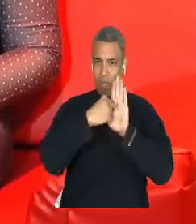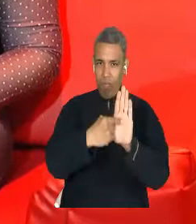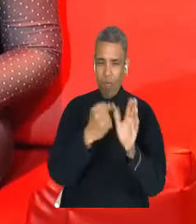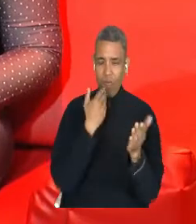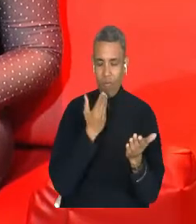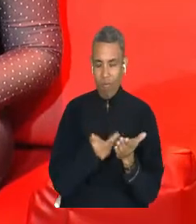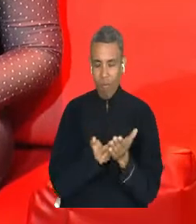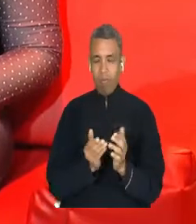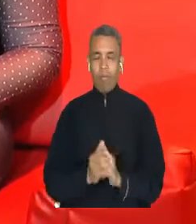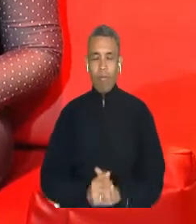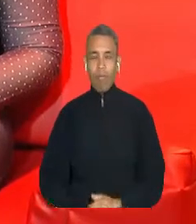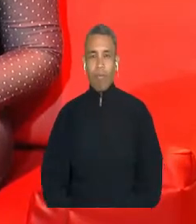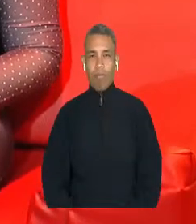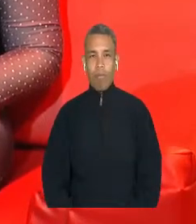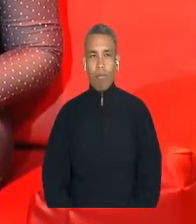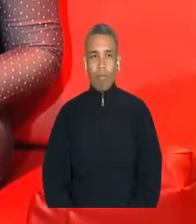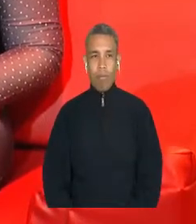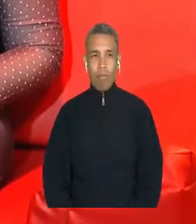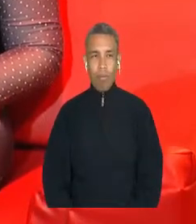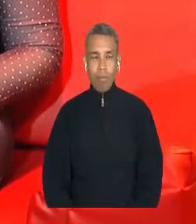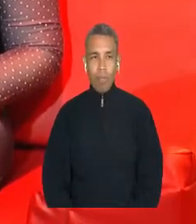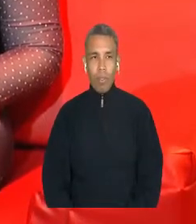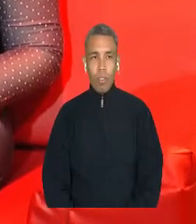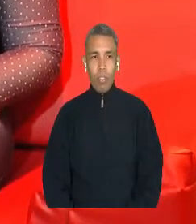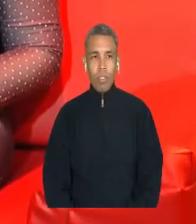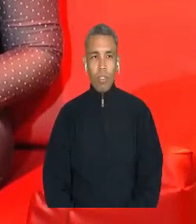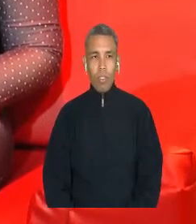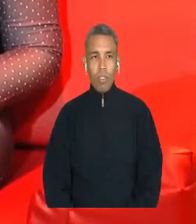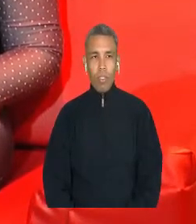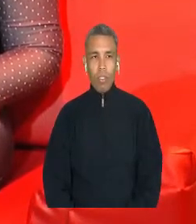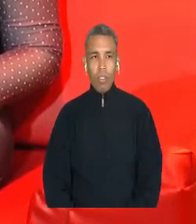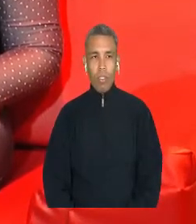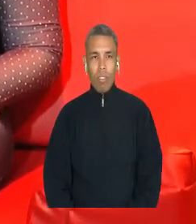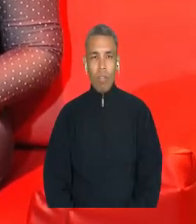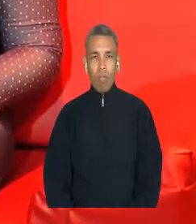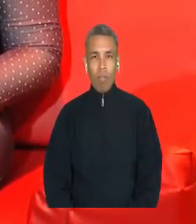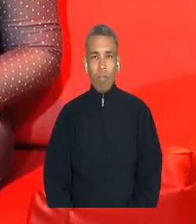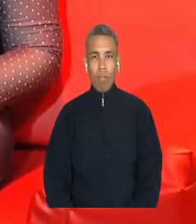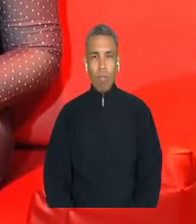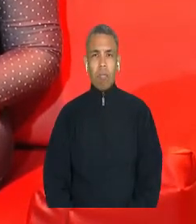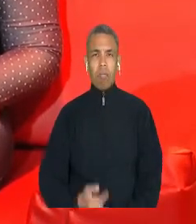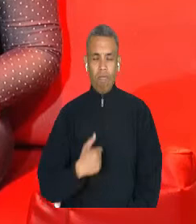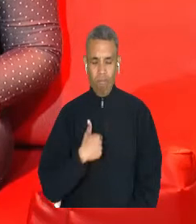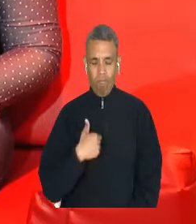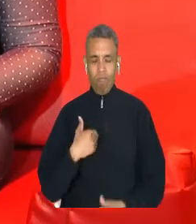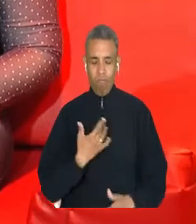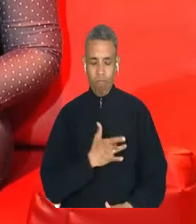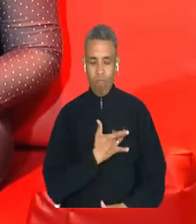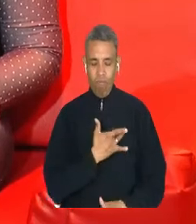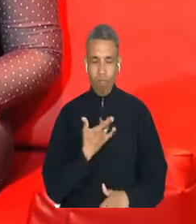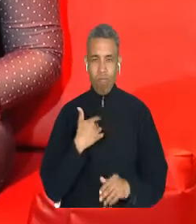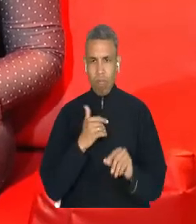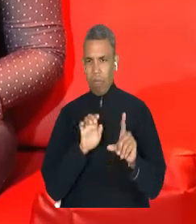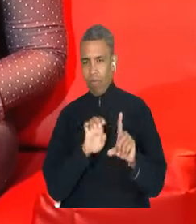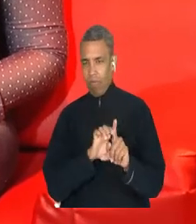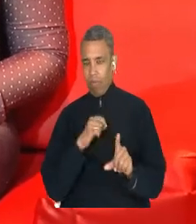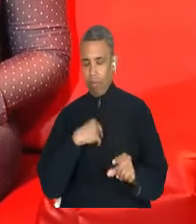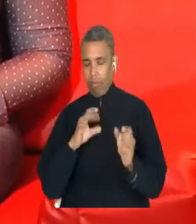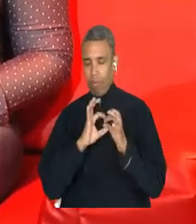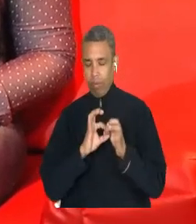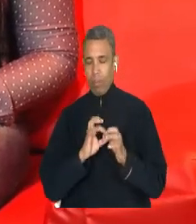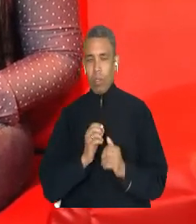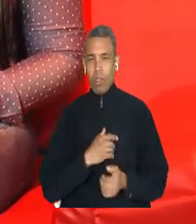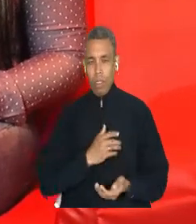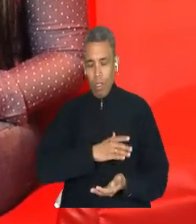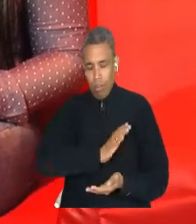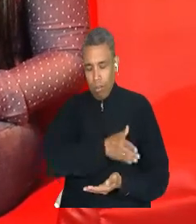artista que, pues, como tú sabes también, me siento y me considero de Enlace. Bueno, este tema Contigo, de la autoría de Diego Daza,